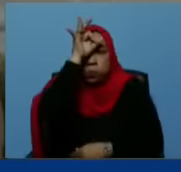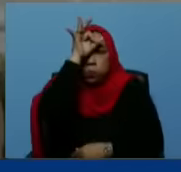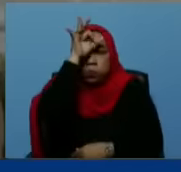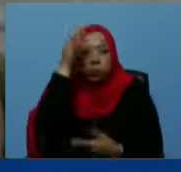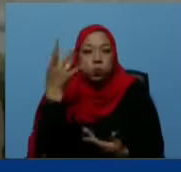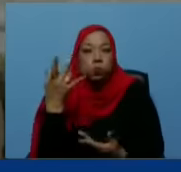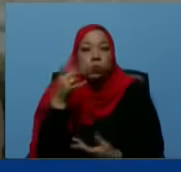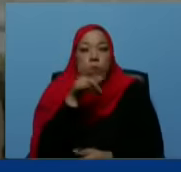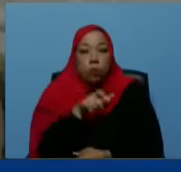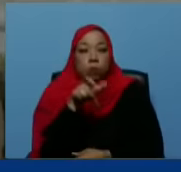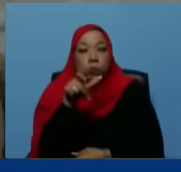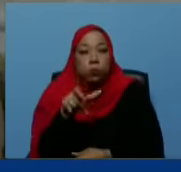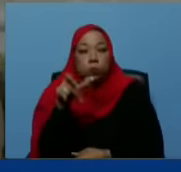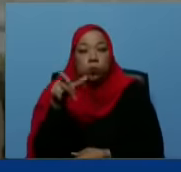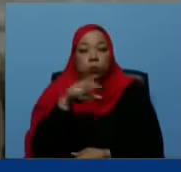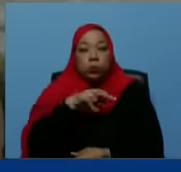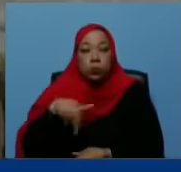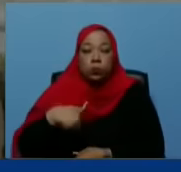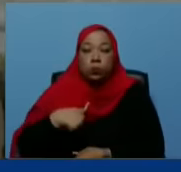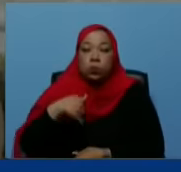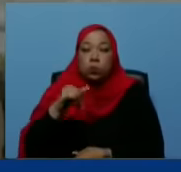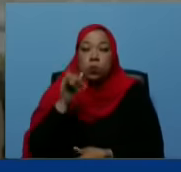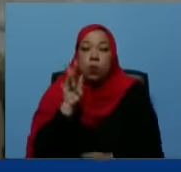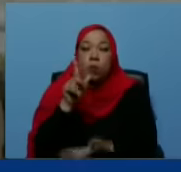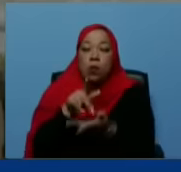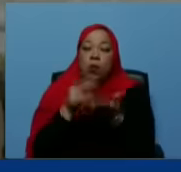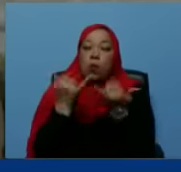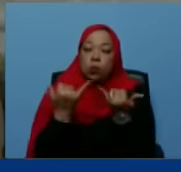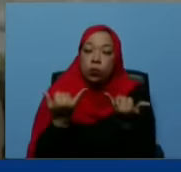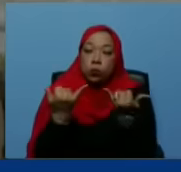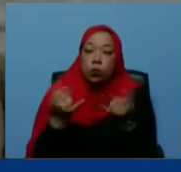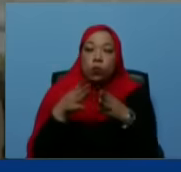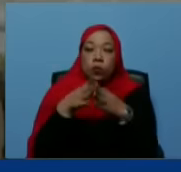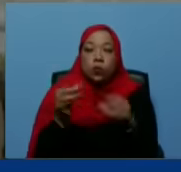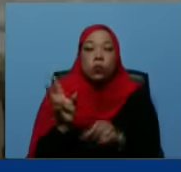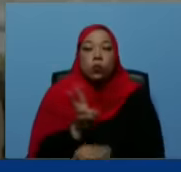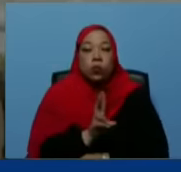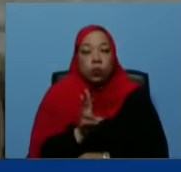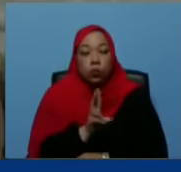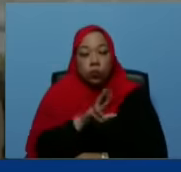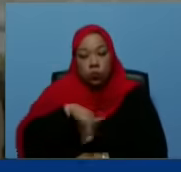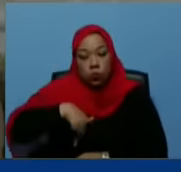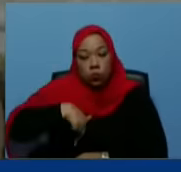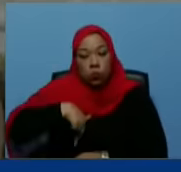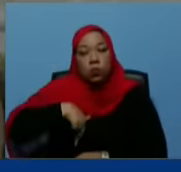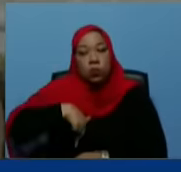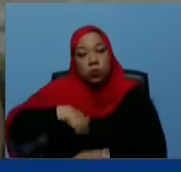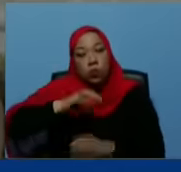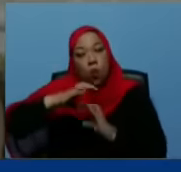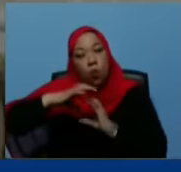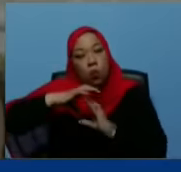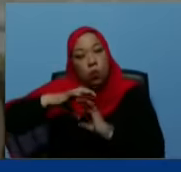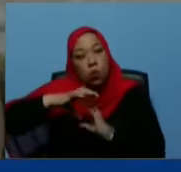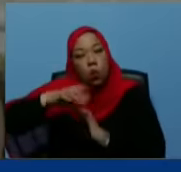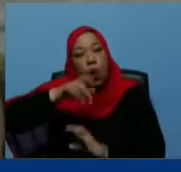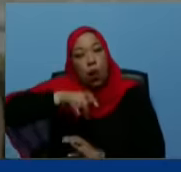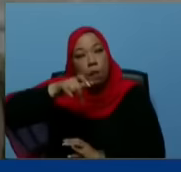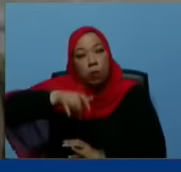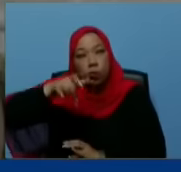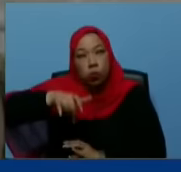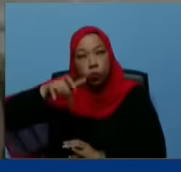Y yo creo que tenemos nosotros que tenerlo presente en todas nuestras conversaciones con la